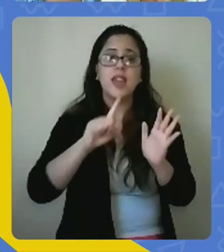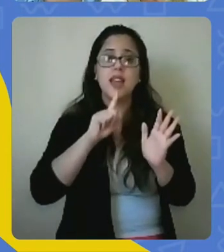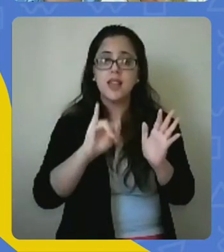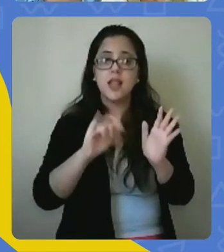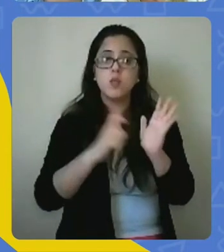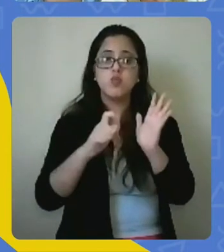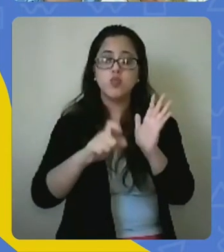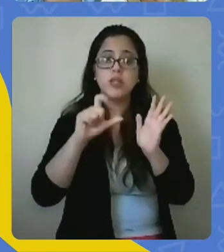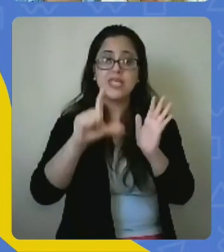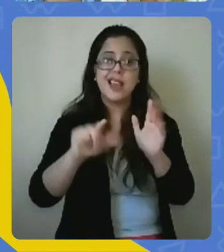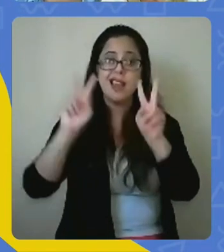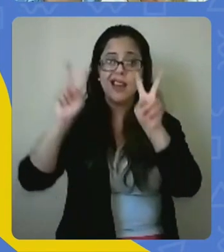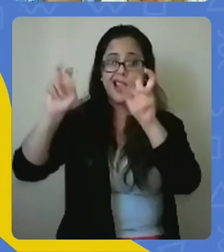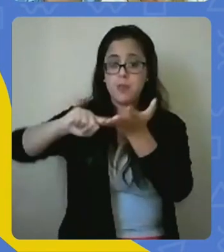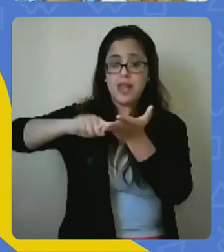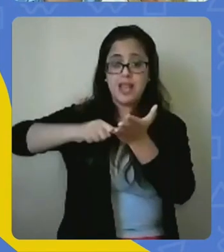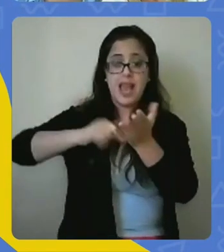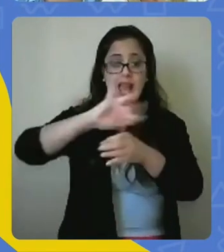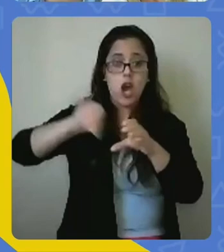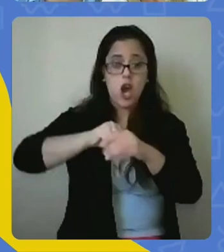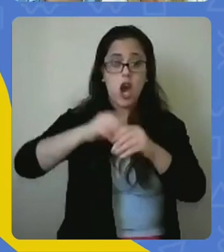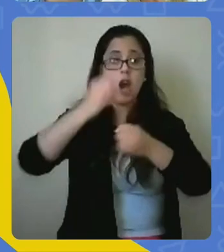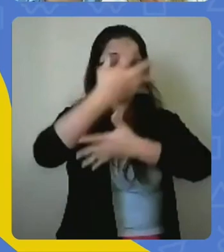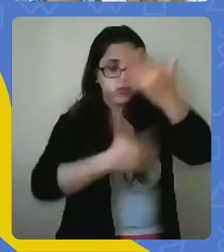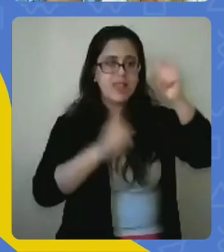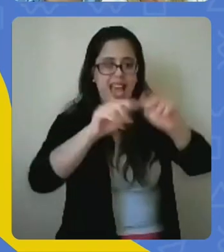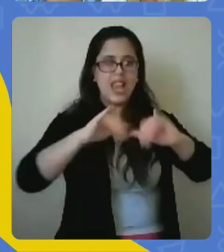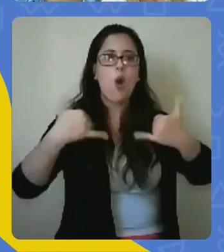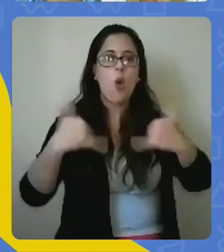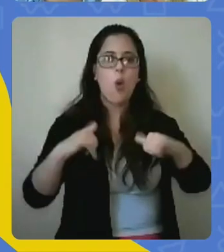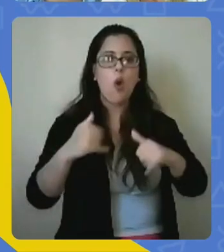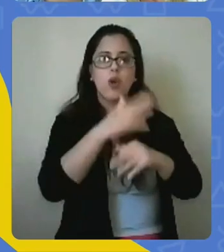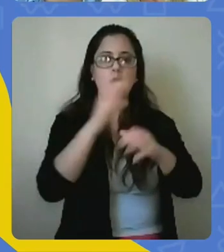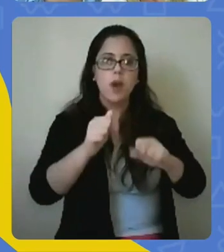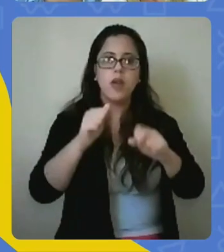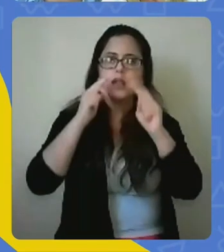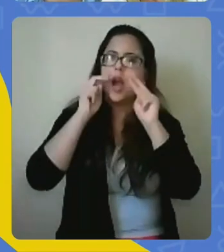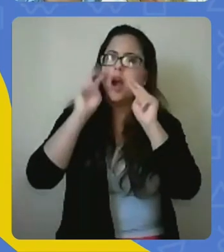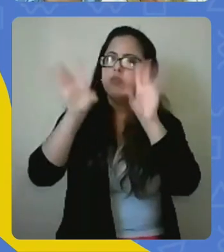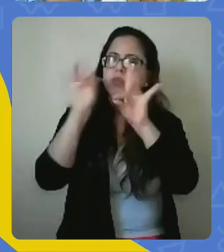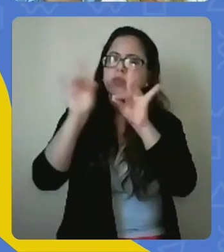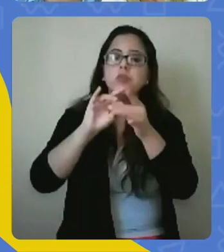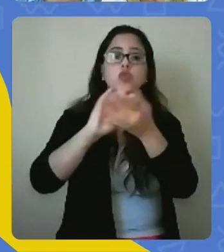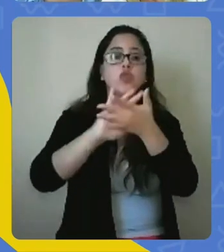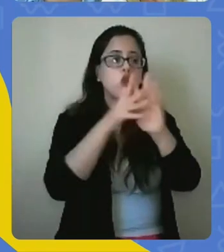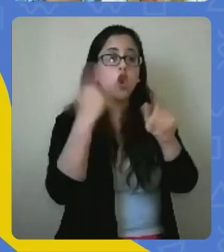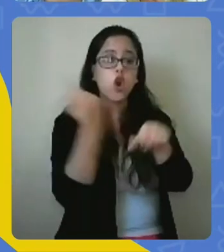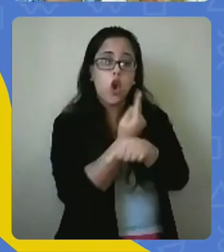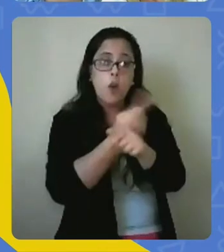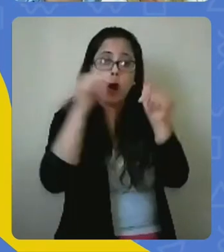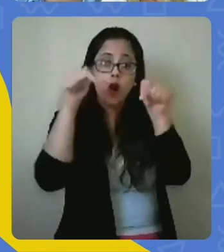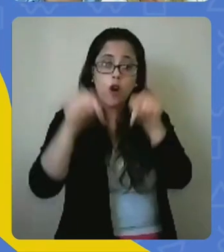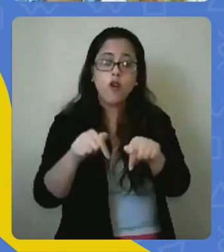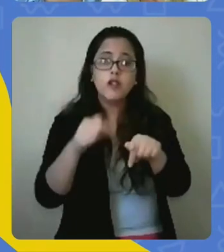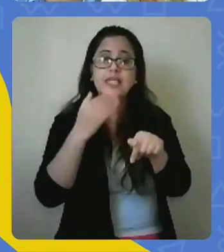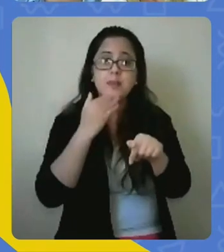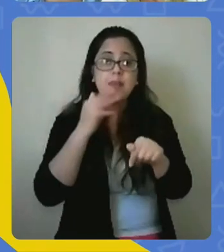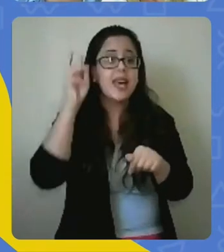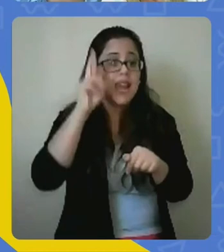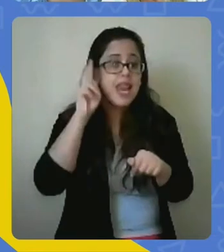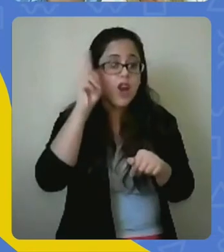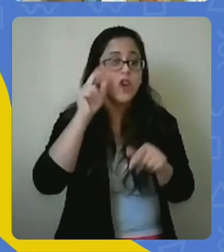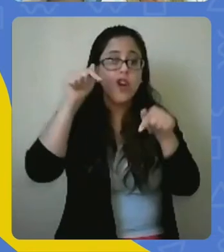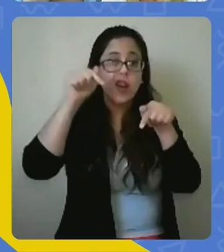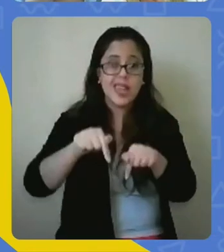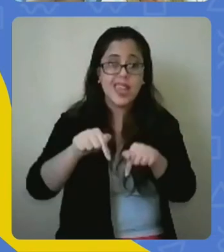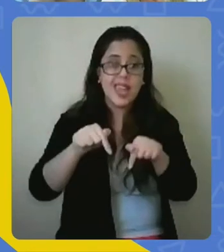apartado Tecnología de Inclusión, están los juegos y pueden encontrar todo lo que estuvimos conversando hoy día. Además, recordarles que esta